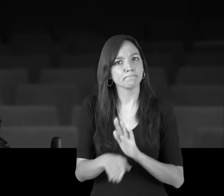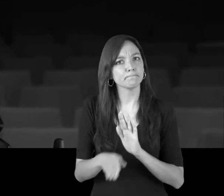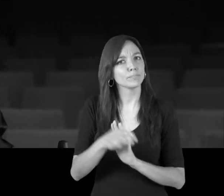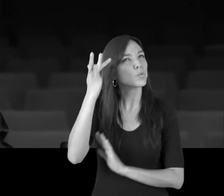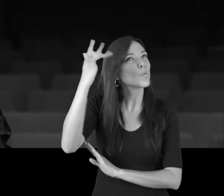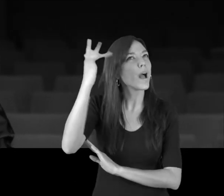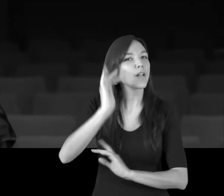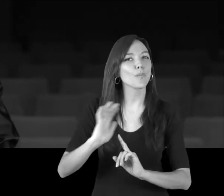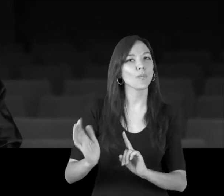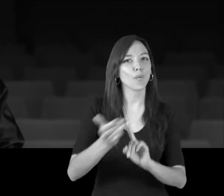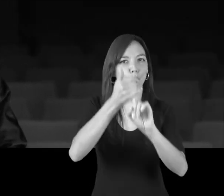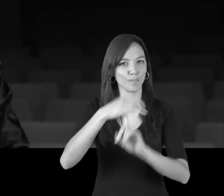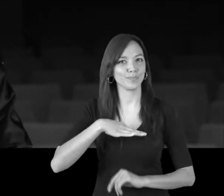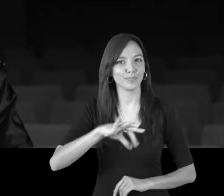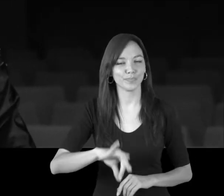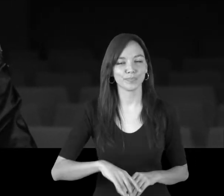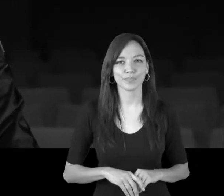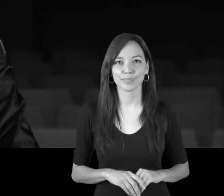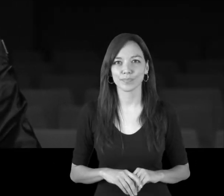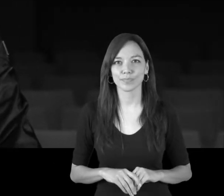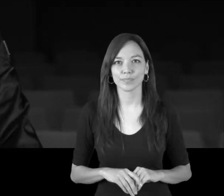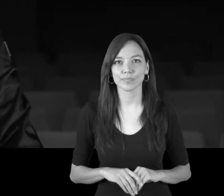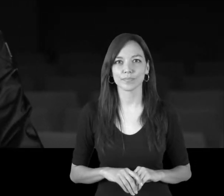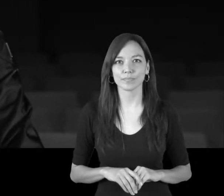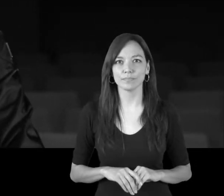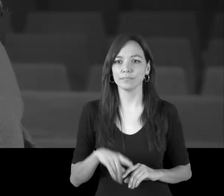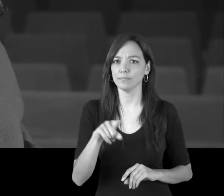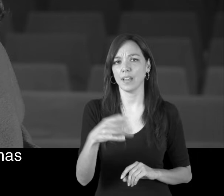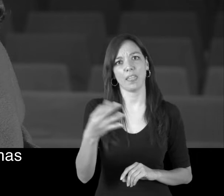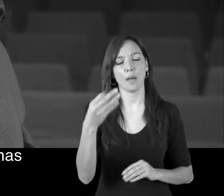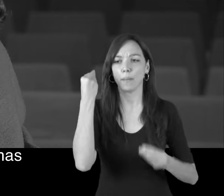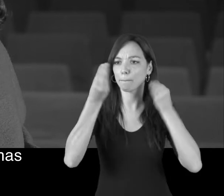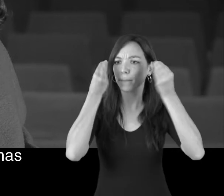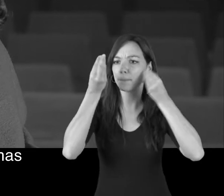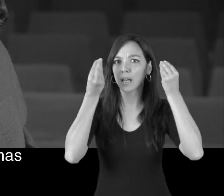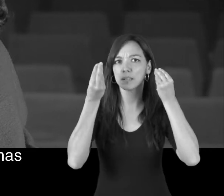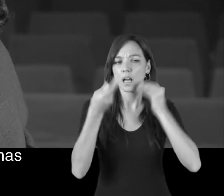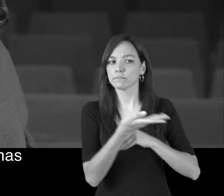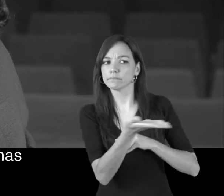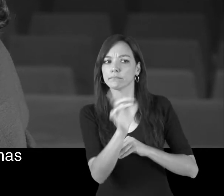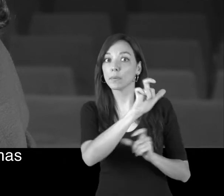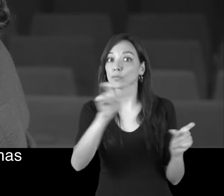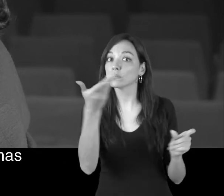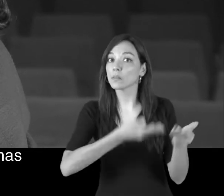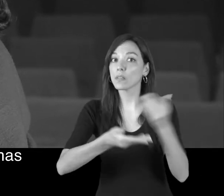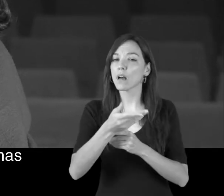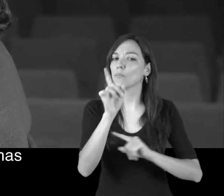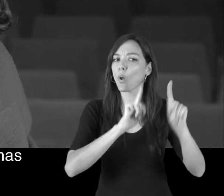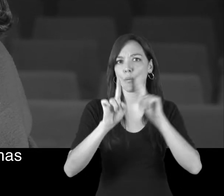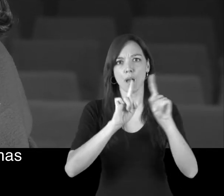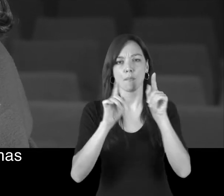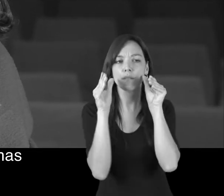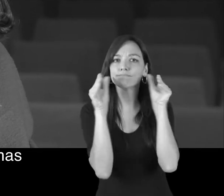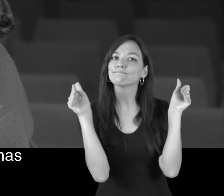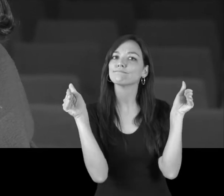que sigan cumpliendo los sueños que tienen. Que tenga en cuenta los problemas de la persona